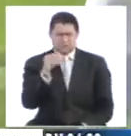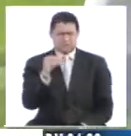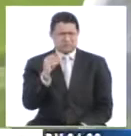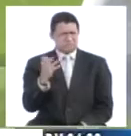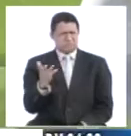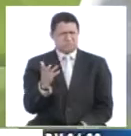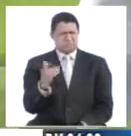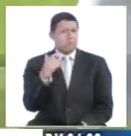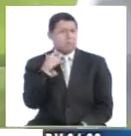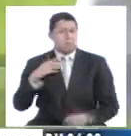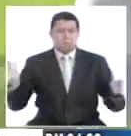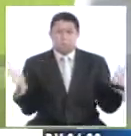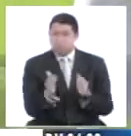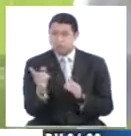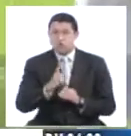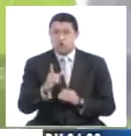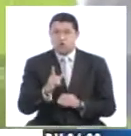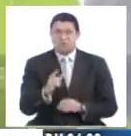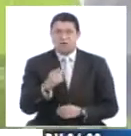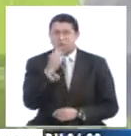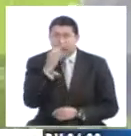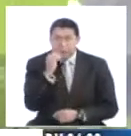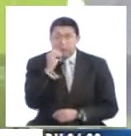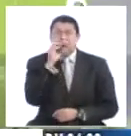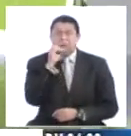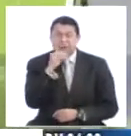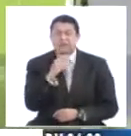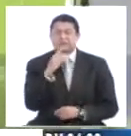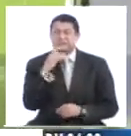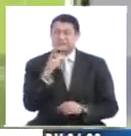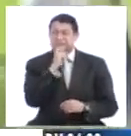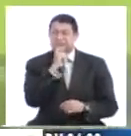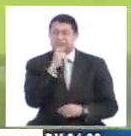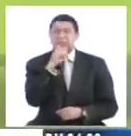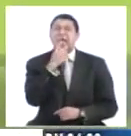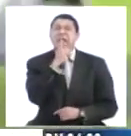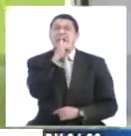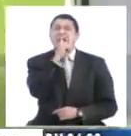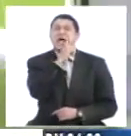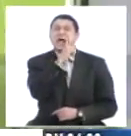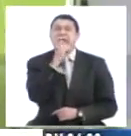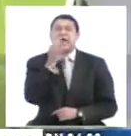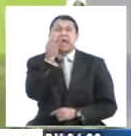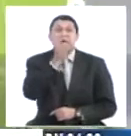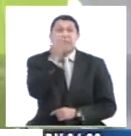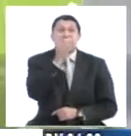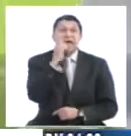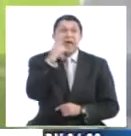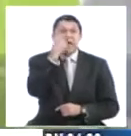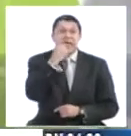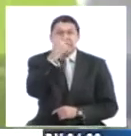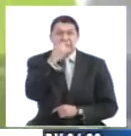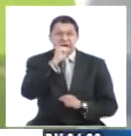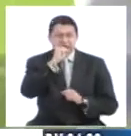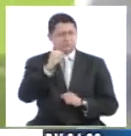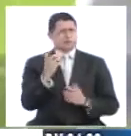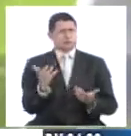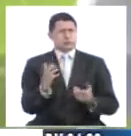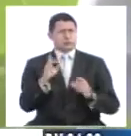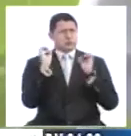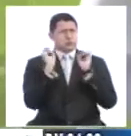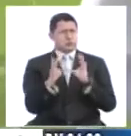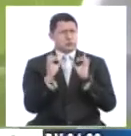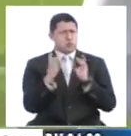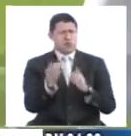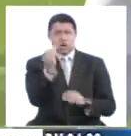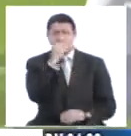gente no pierde peso por eso pierde peso por la incomodidad y por lo engorroso de tener una cosa amarrada en la lengua o todo lo